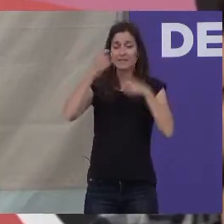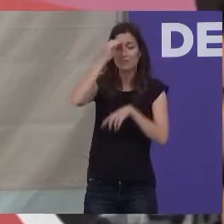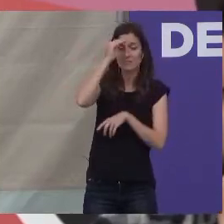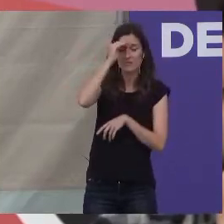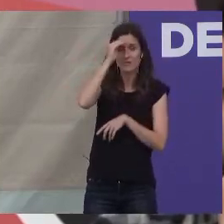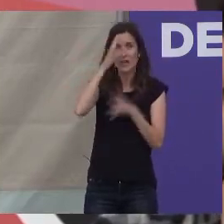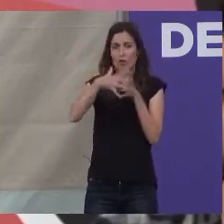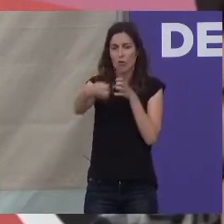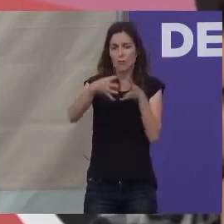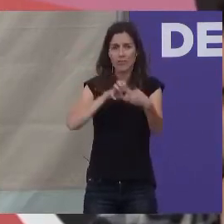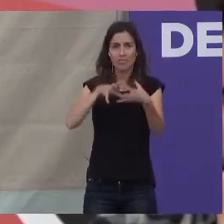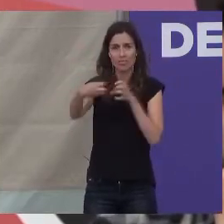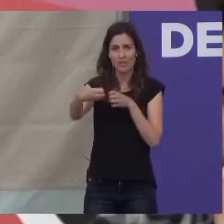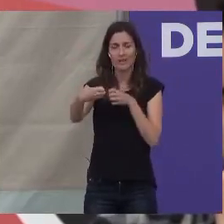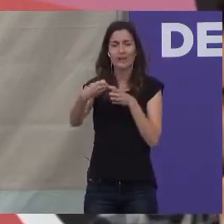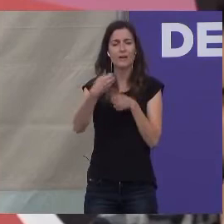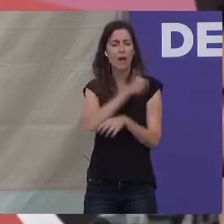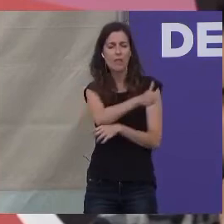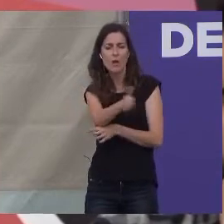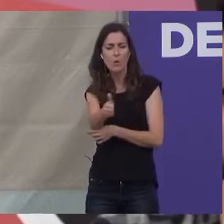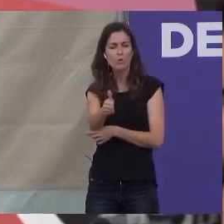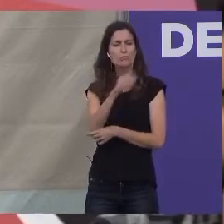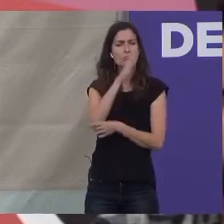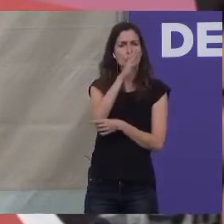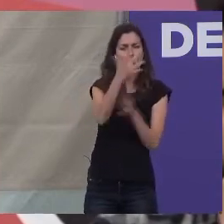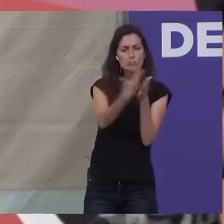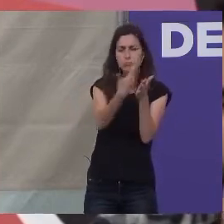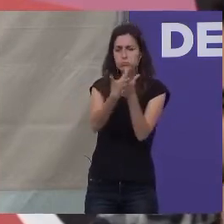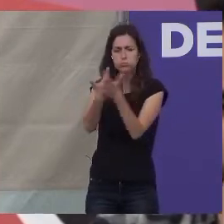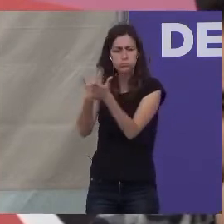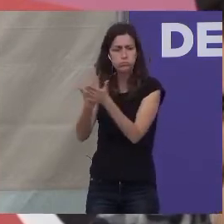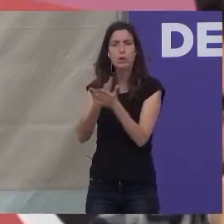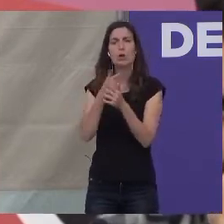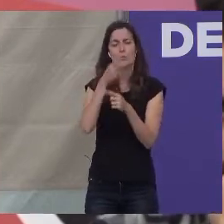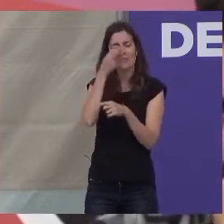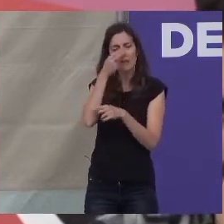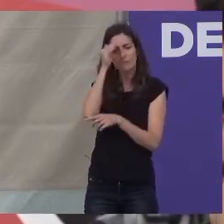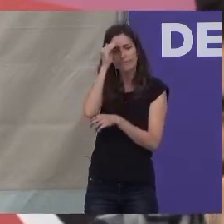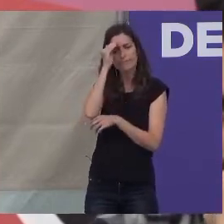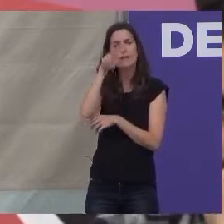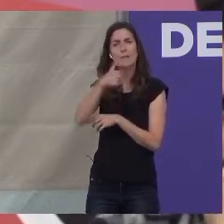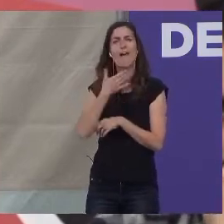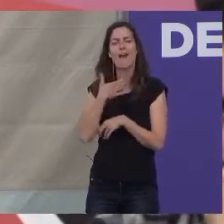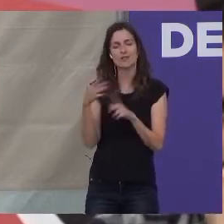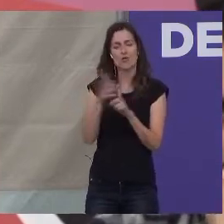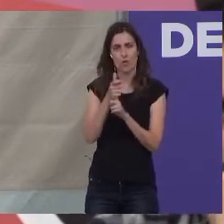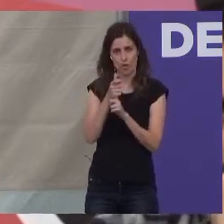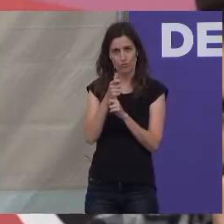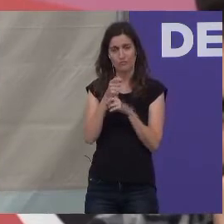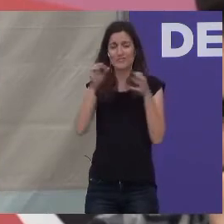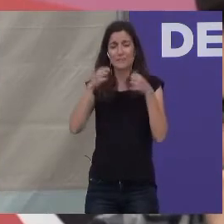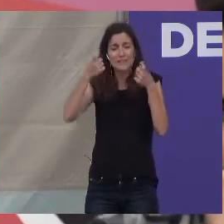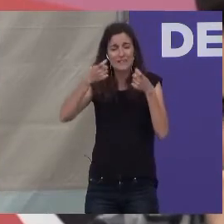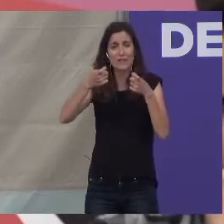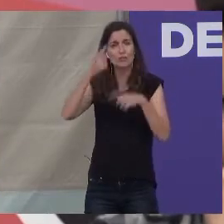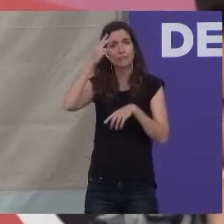comprender los razonamientos de cada uno con interés y ganas de soluciones, procurando siempre respetar